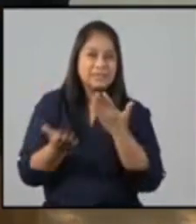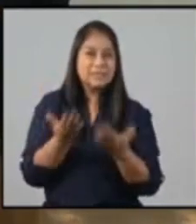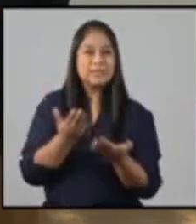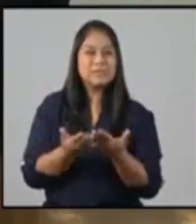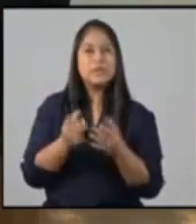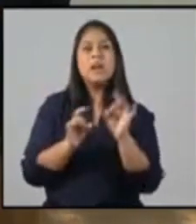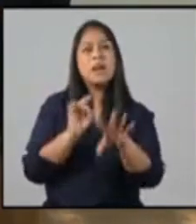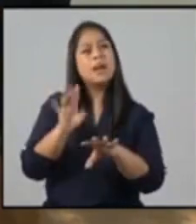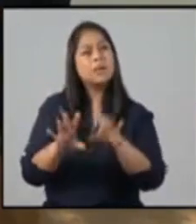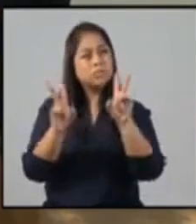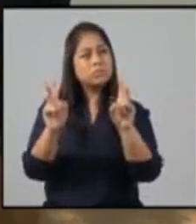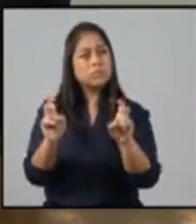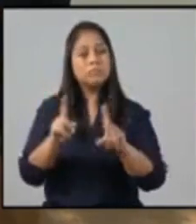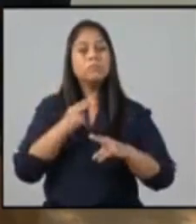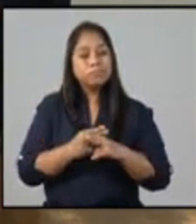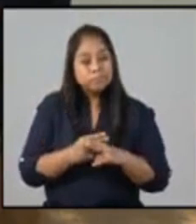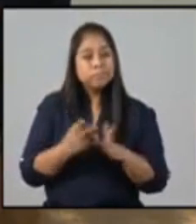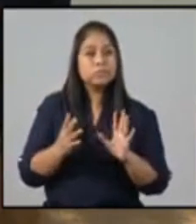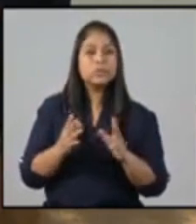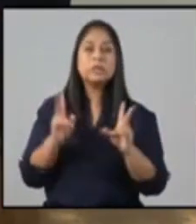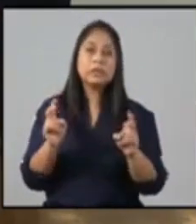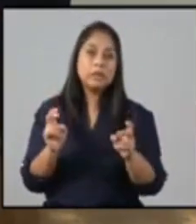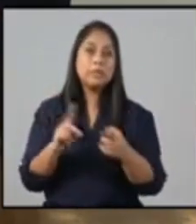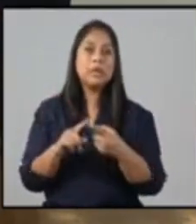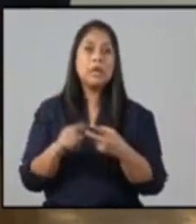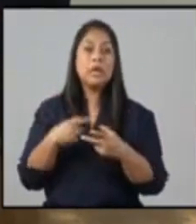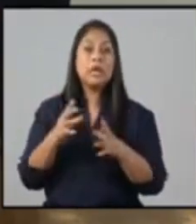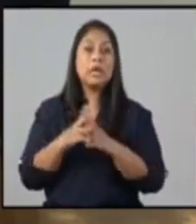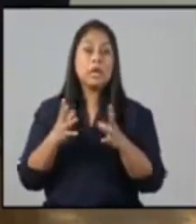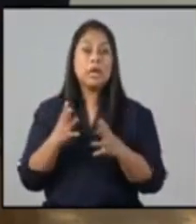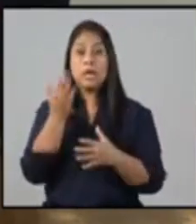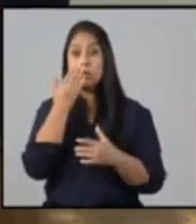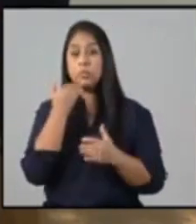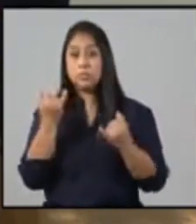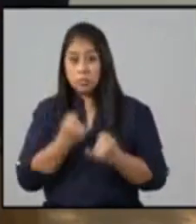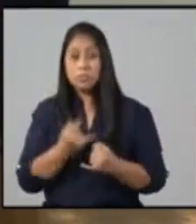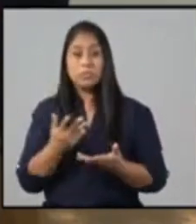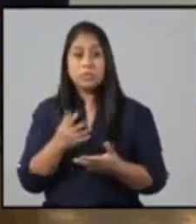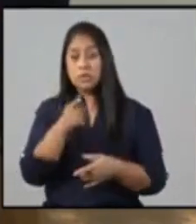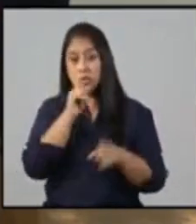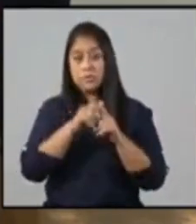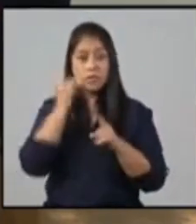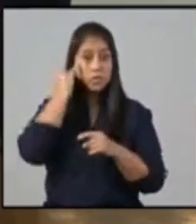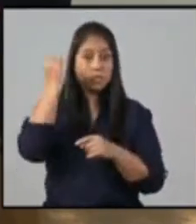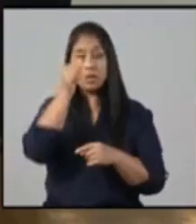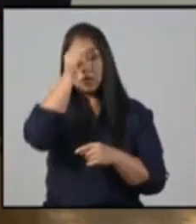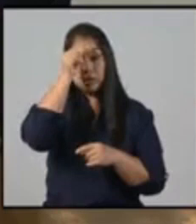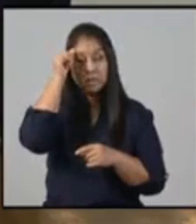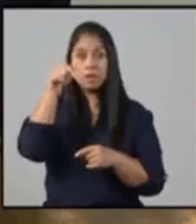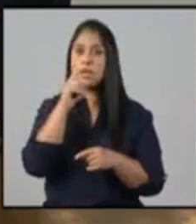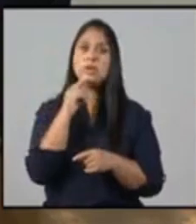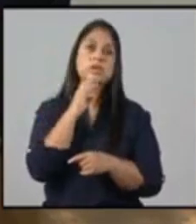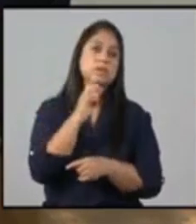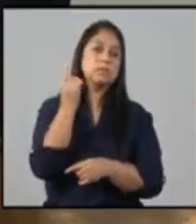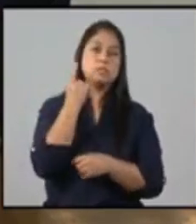algunos temas que han quedado un poco pendientes. El tema de la gran cruzada contra la nutrición, que es prioridad del presidente Yamatei, es algo que